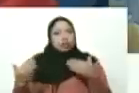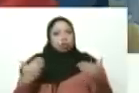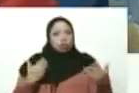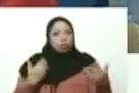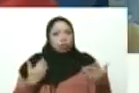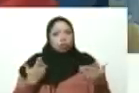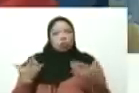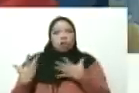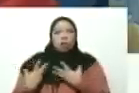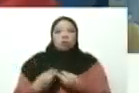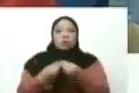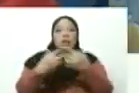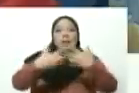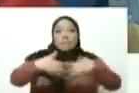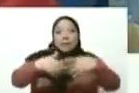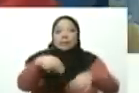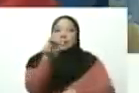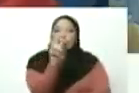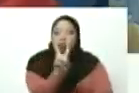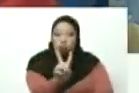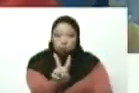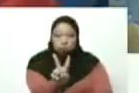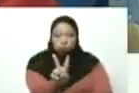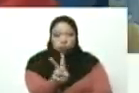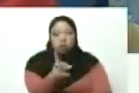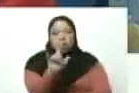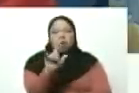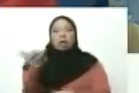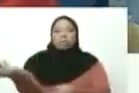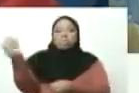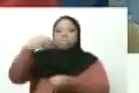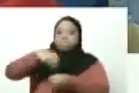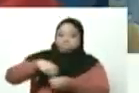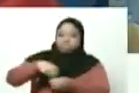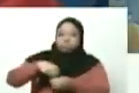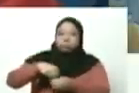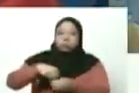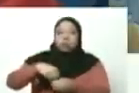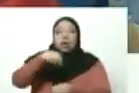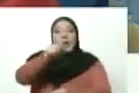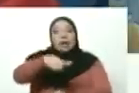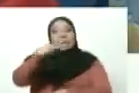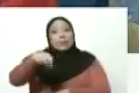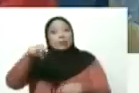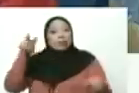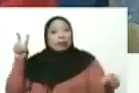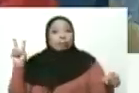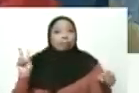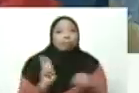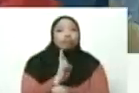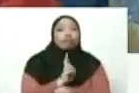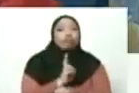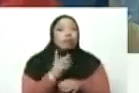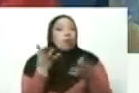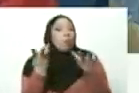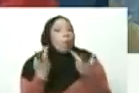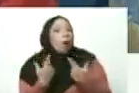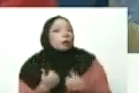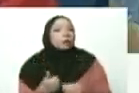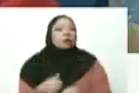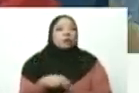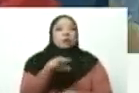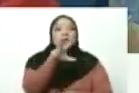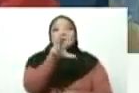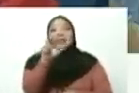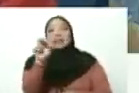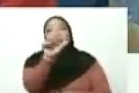compañías anónimas las víctimas de este fraude ascienden aproximadamente a 300